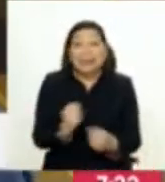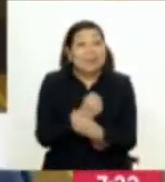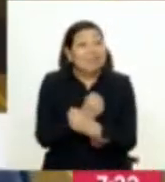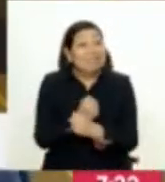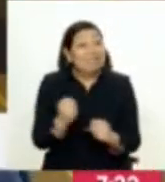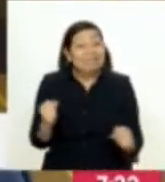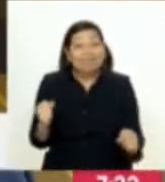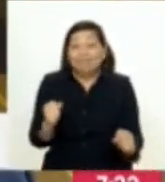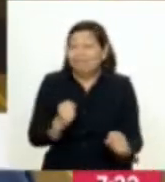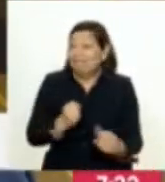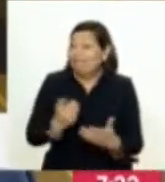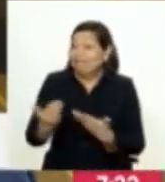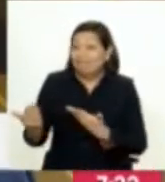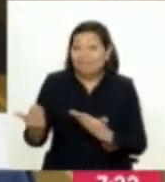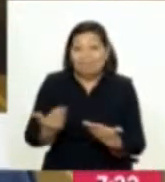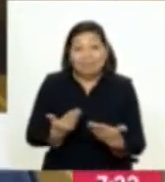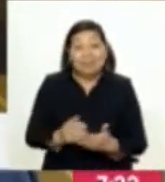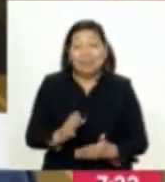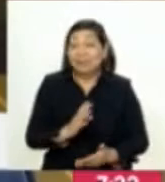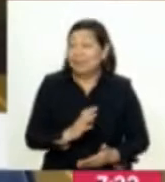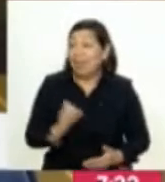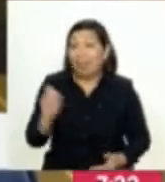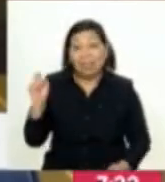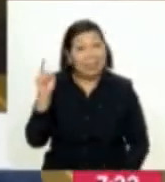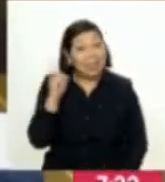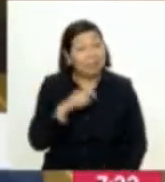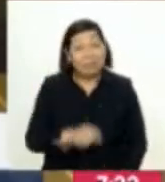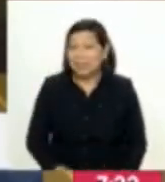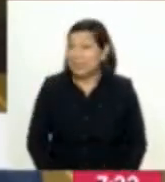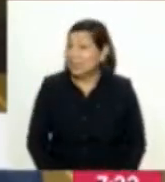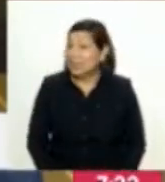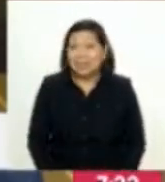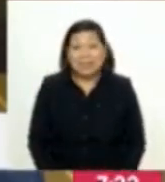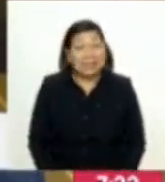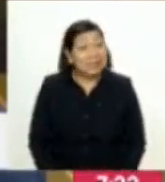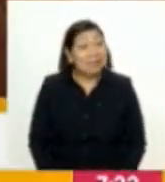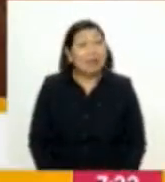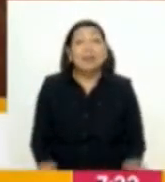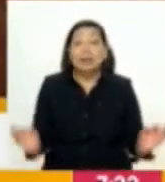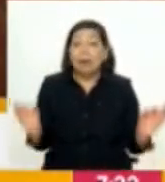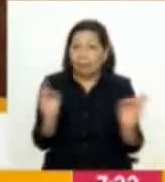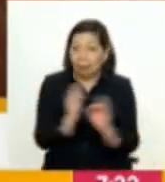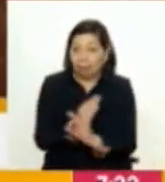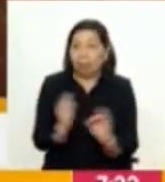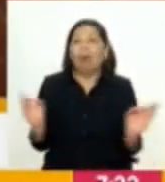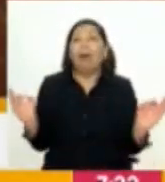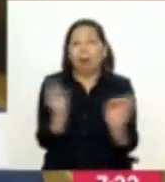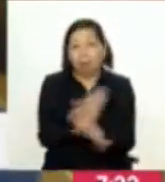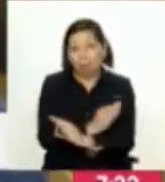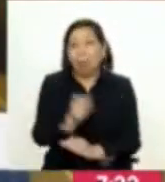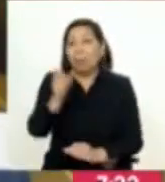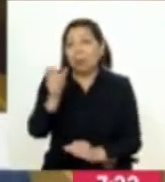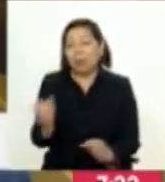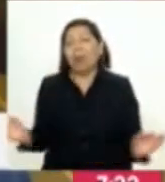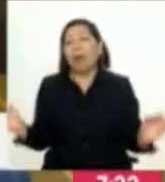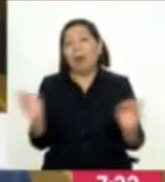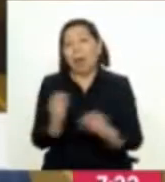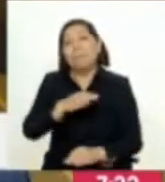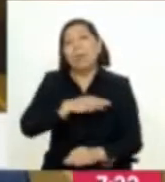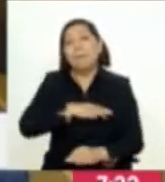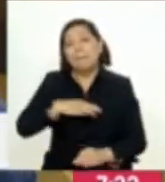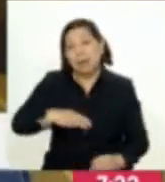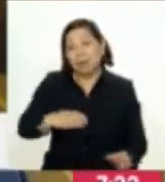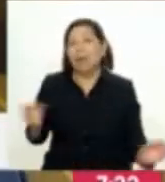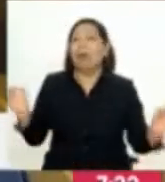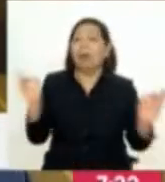un interlocutor estable en el Estado. Claro, o sea, cambio tras cambio. Sí, claro. Si cambian los